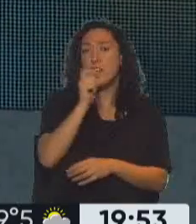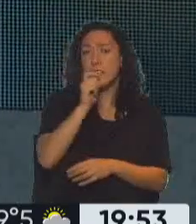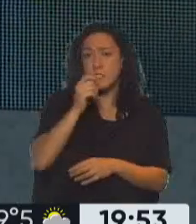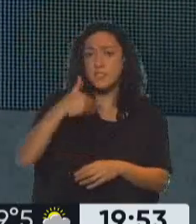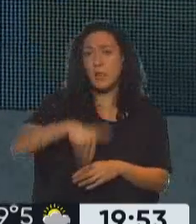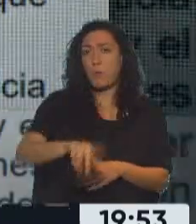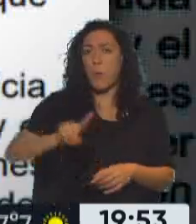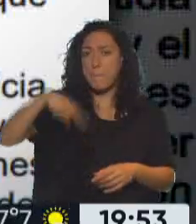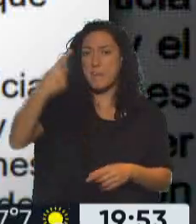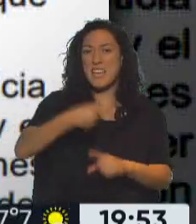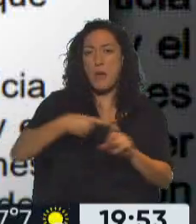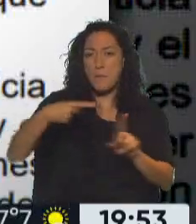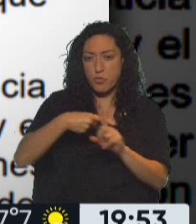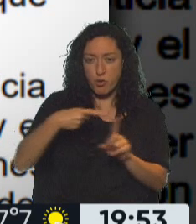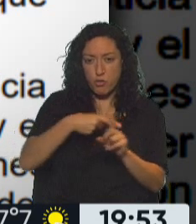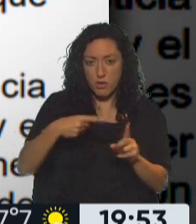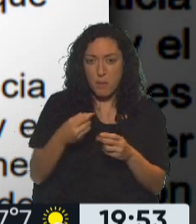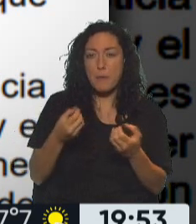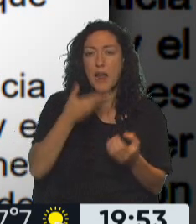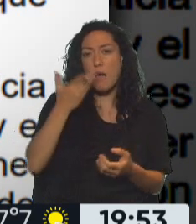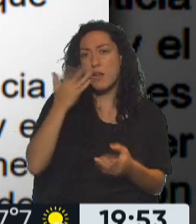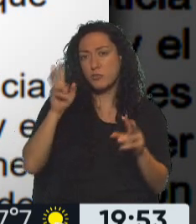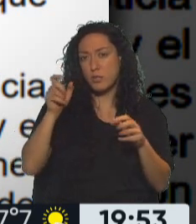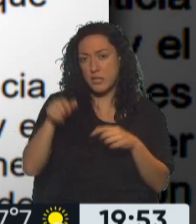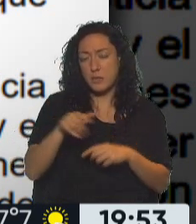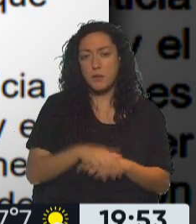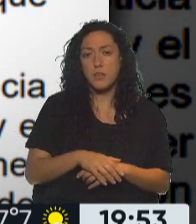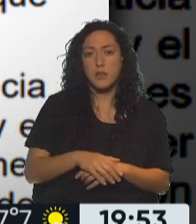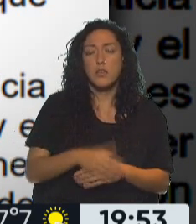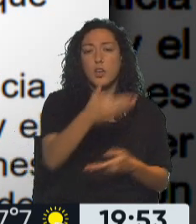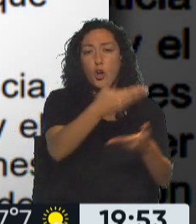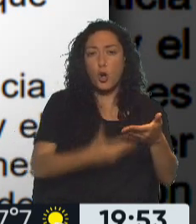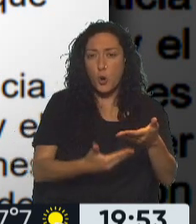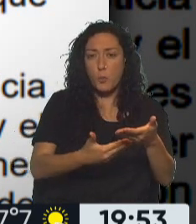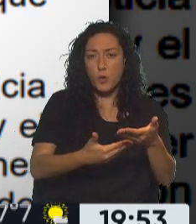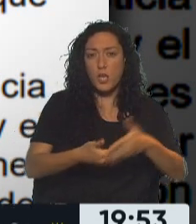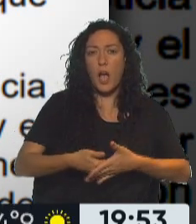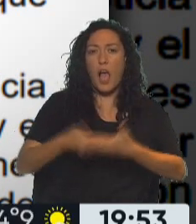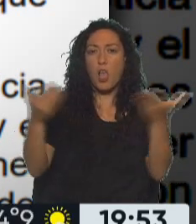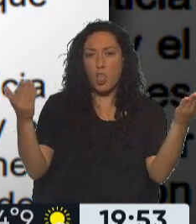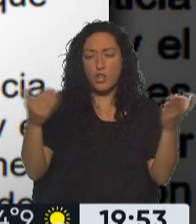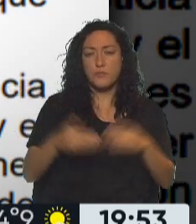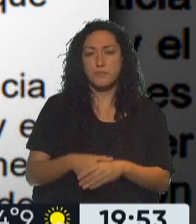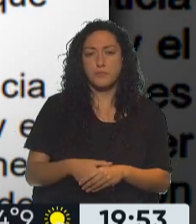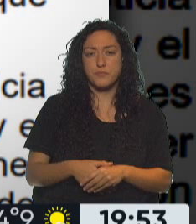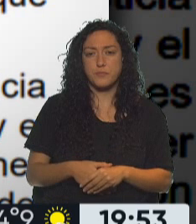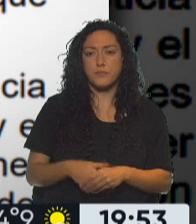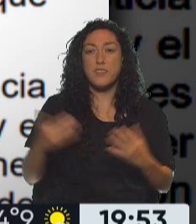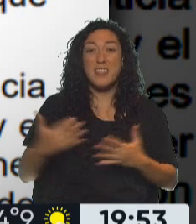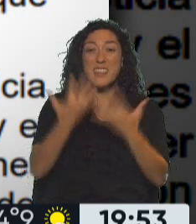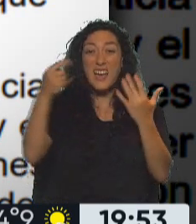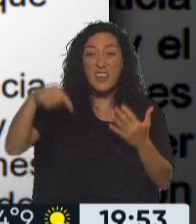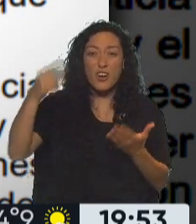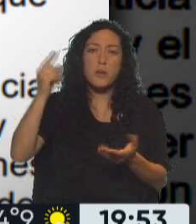efectivamente mañana al mediodía para referirse a este tema. Hay un comunicado, ahí lo estamos viendo en pantalla, en donde dice: el de hoy fue un nuevo